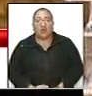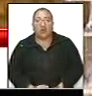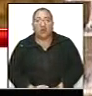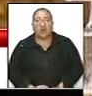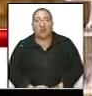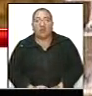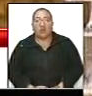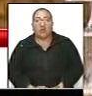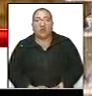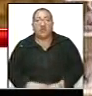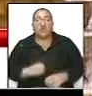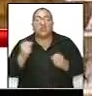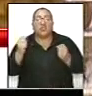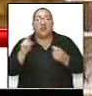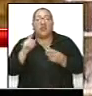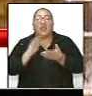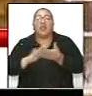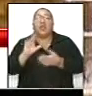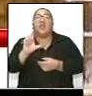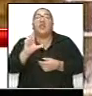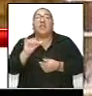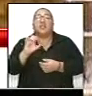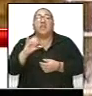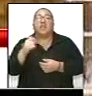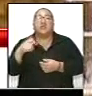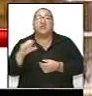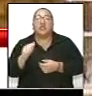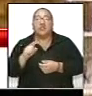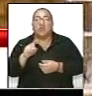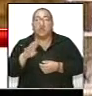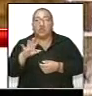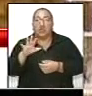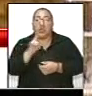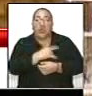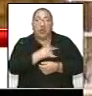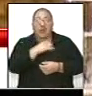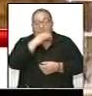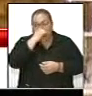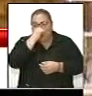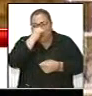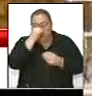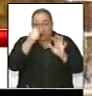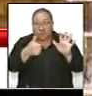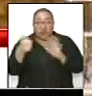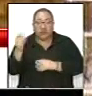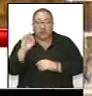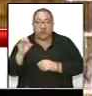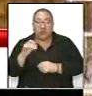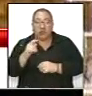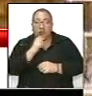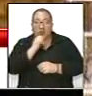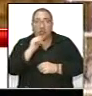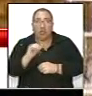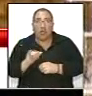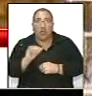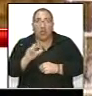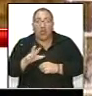al sistema de licenciamiento entraron 145 universidades, 66%